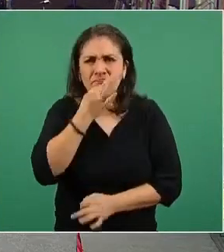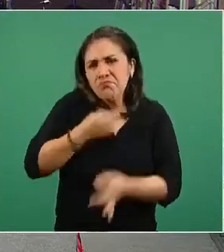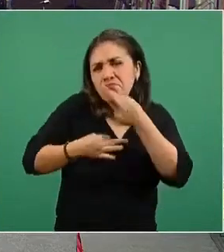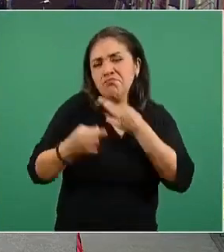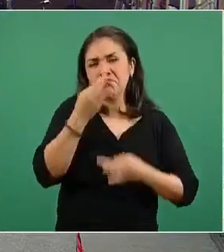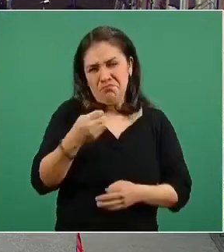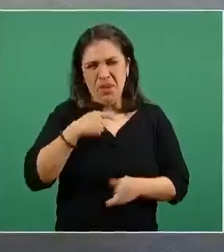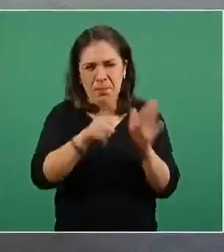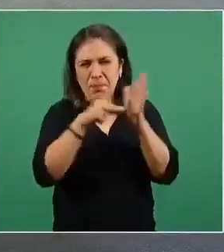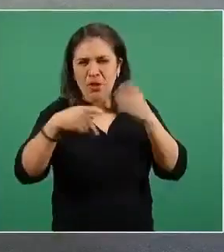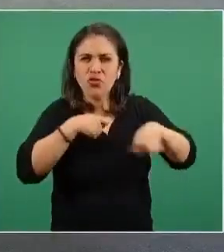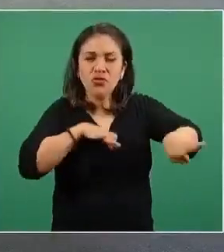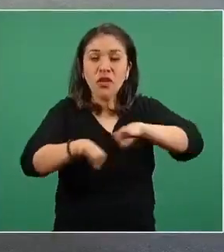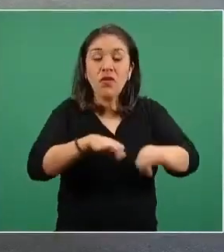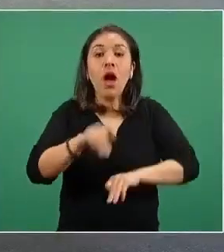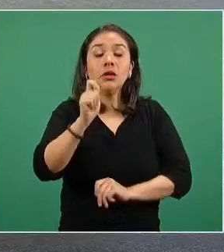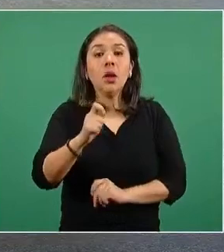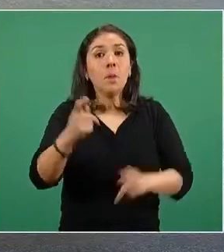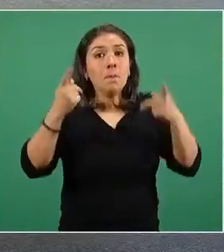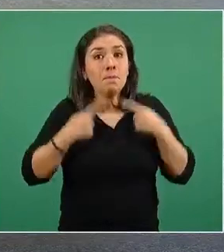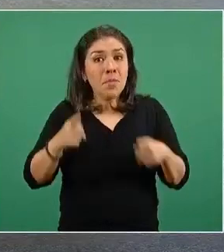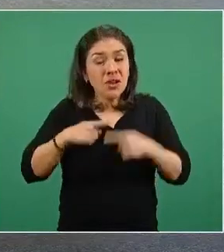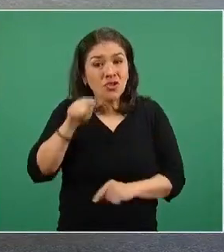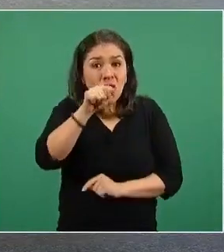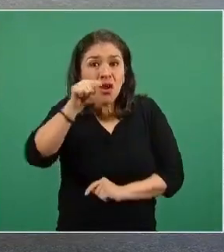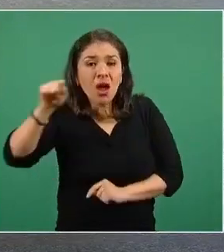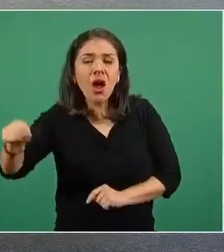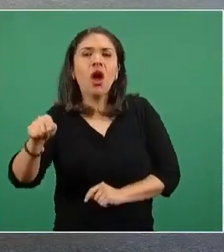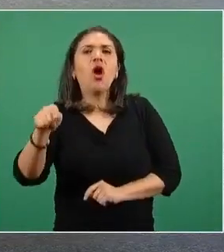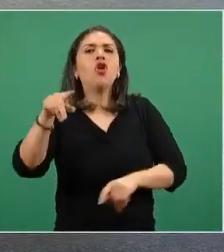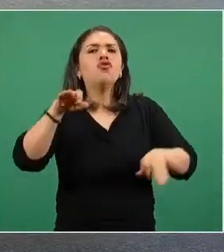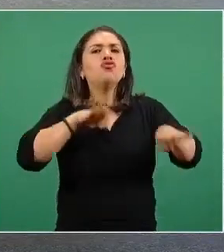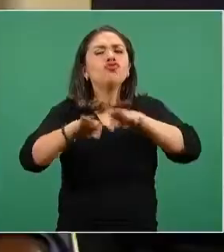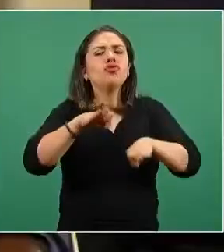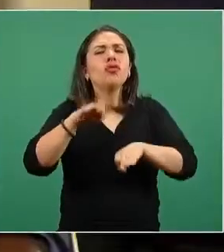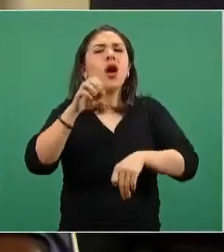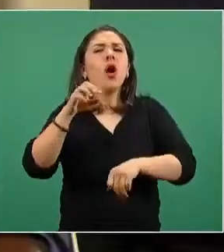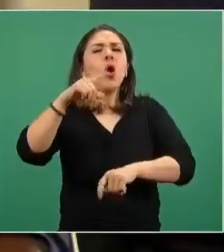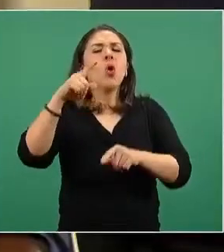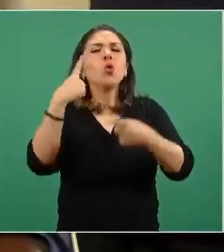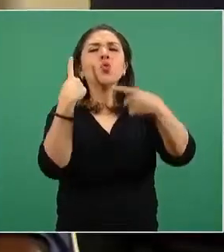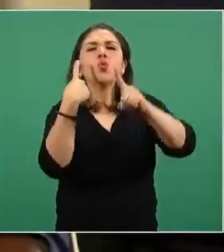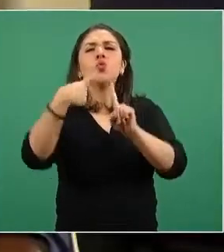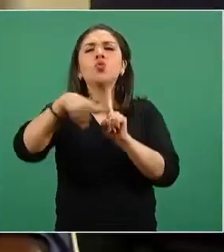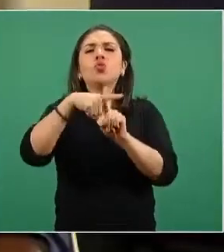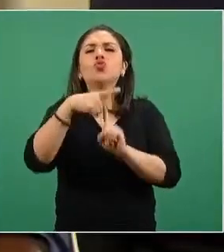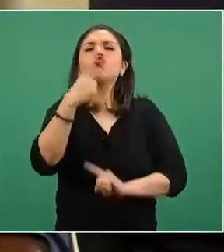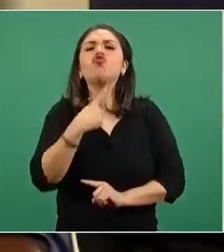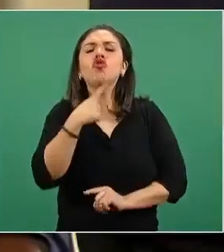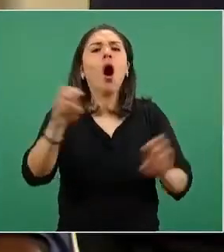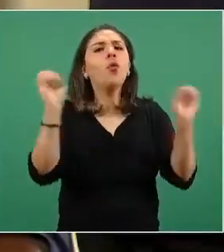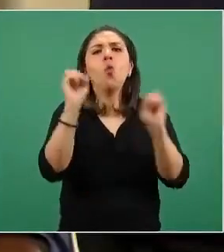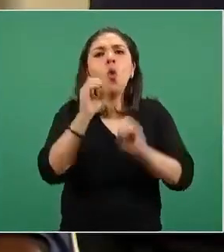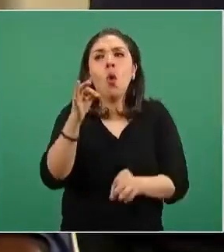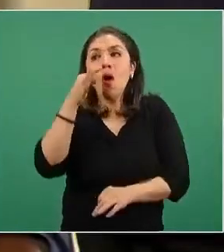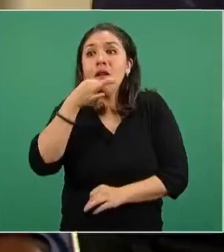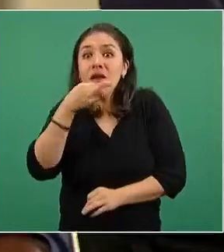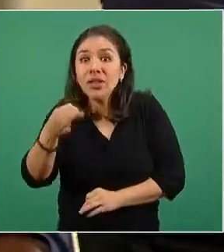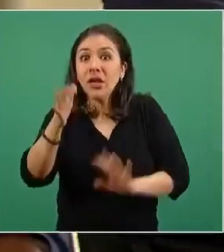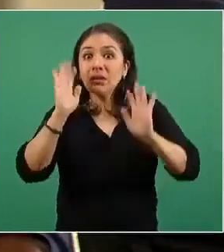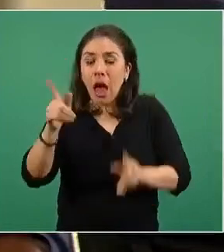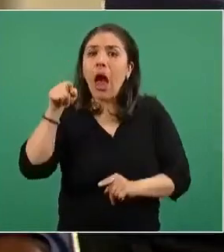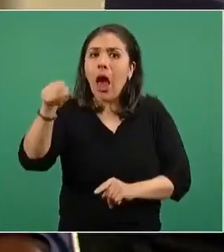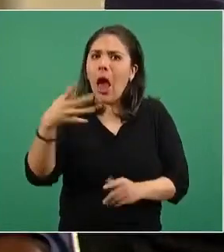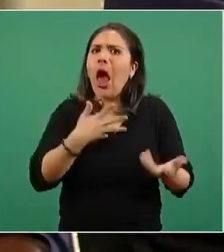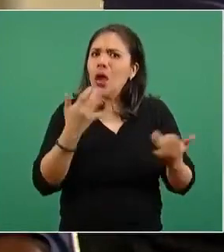diario 24 Horas, las personas, los paramédicos de Cruz Roja que no han sido contemplados. Ellos han estado en